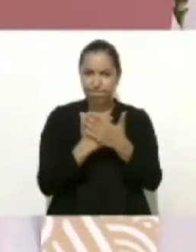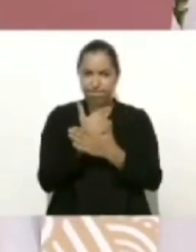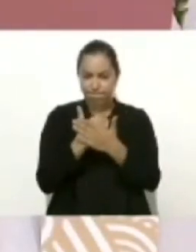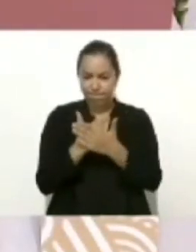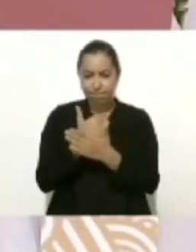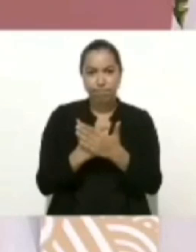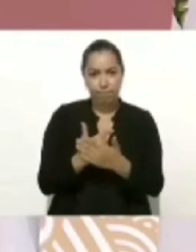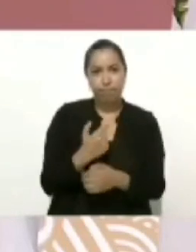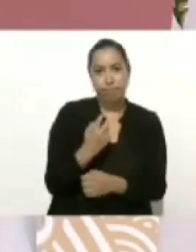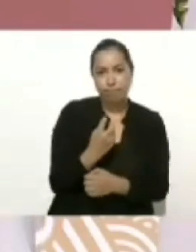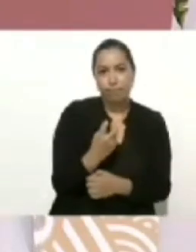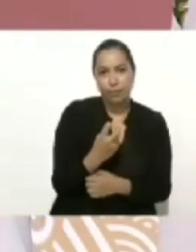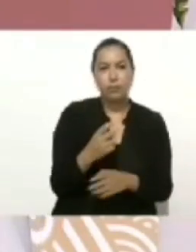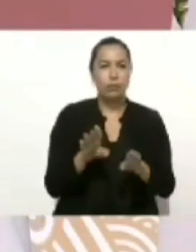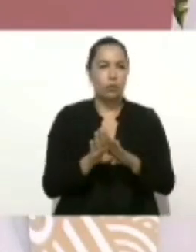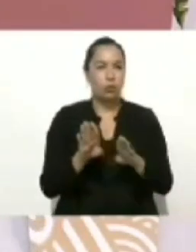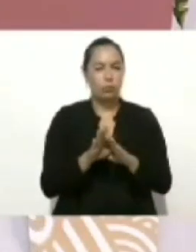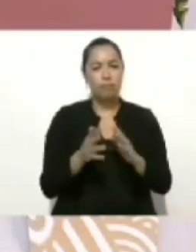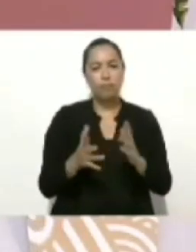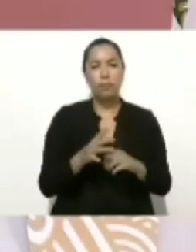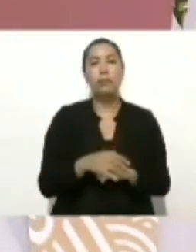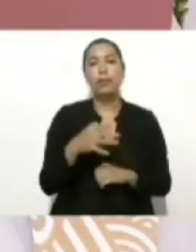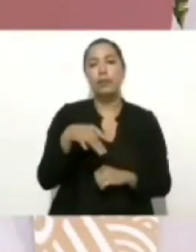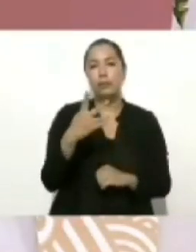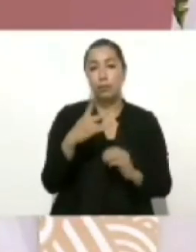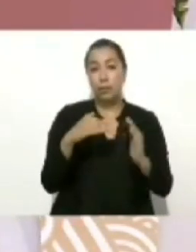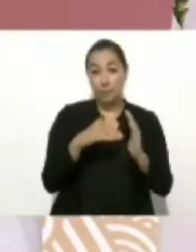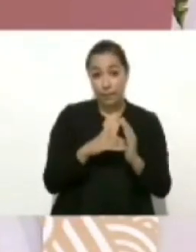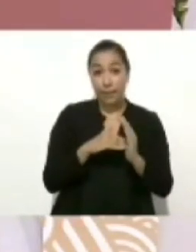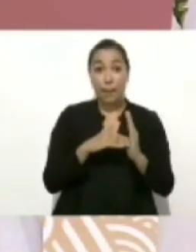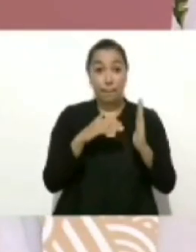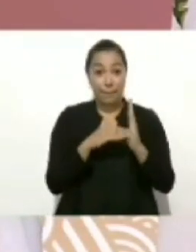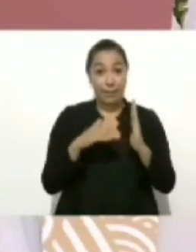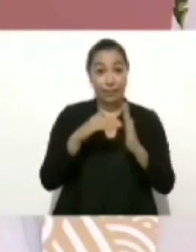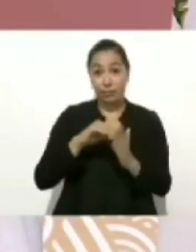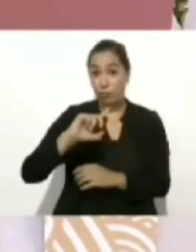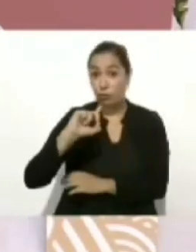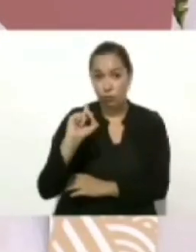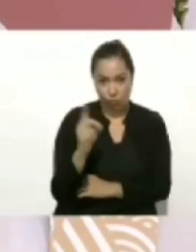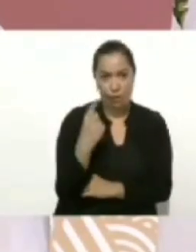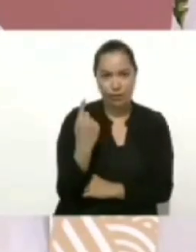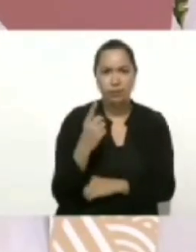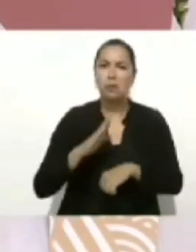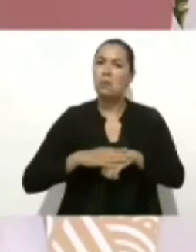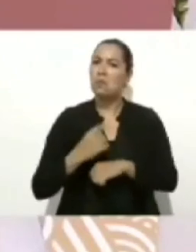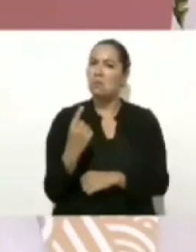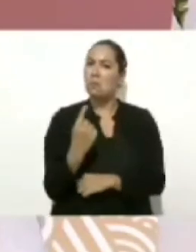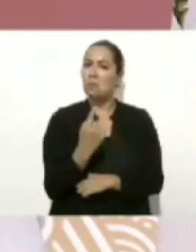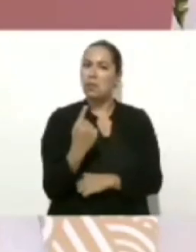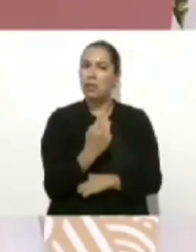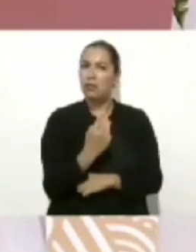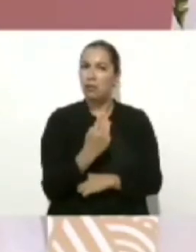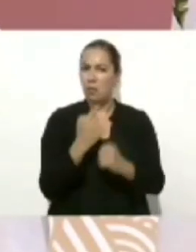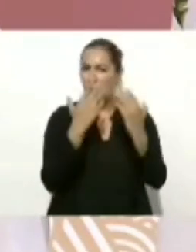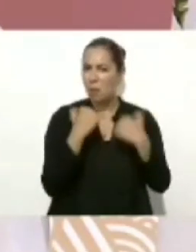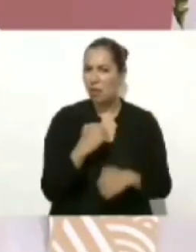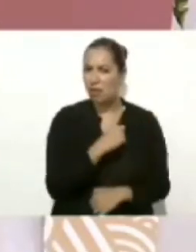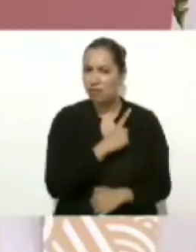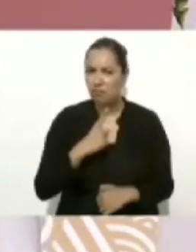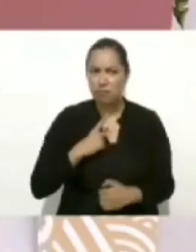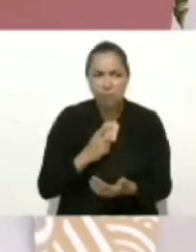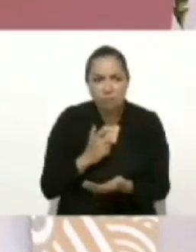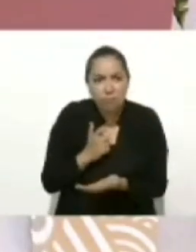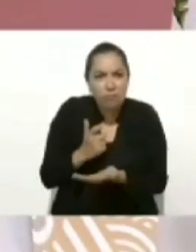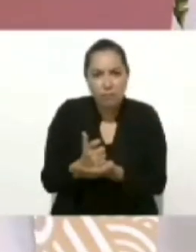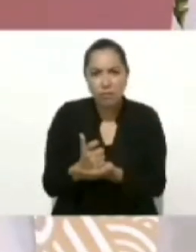público, de 14.000 millones de dólares. ¿Y por qué no deuda?